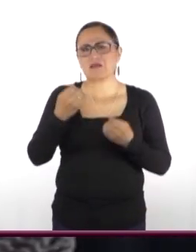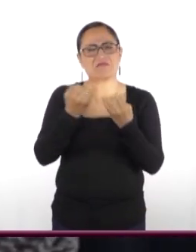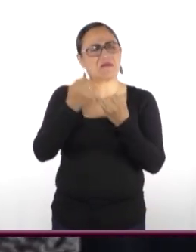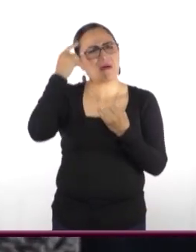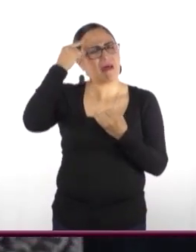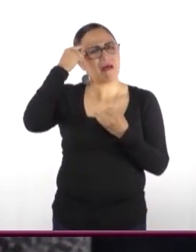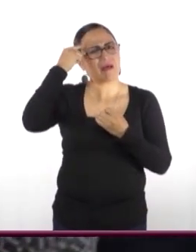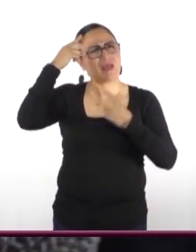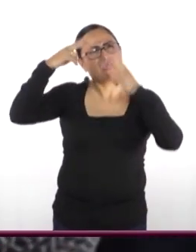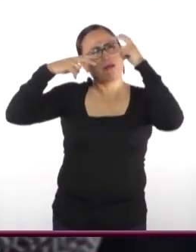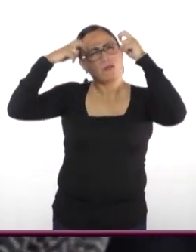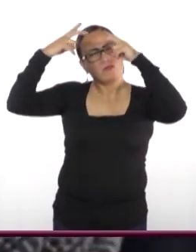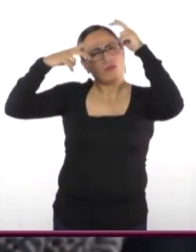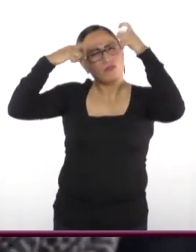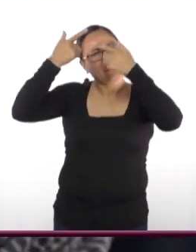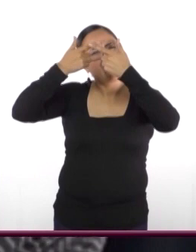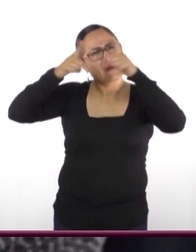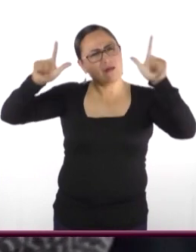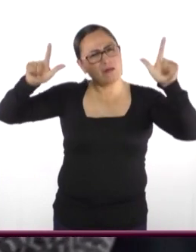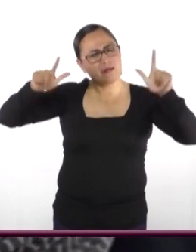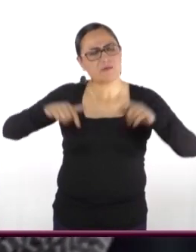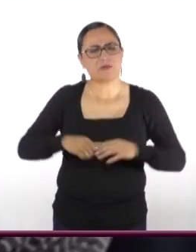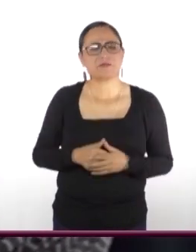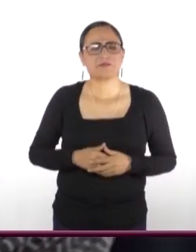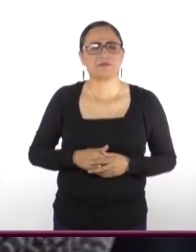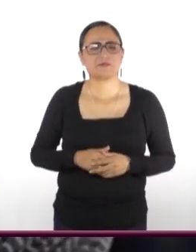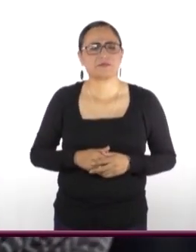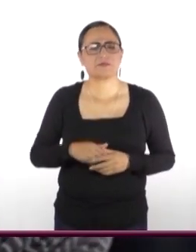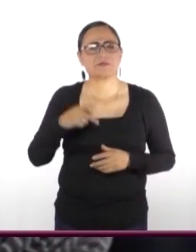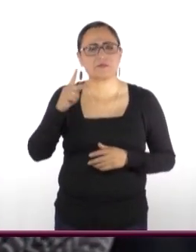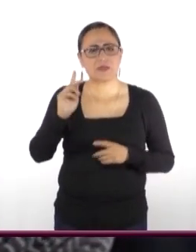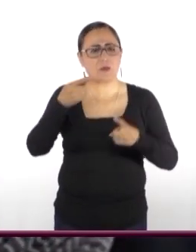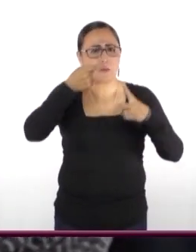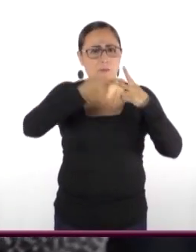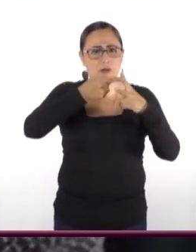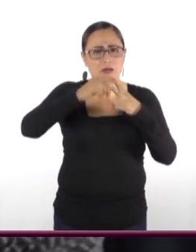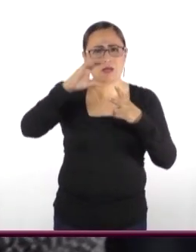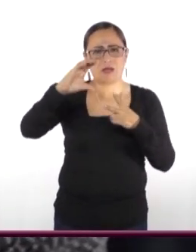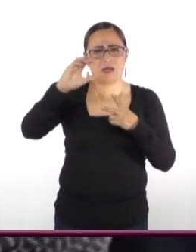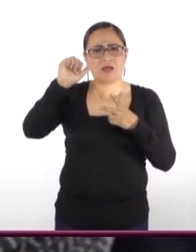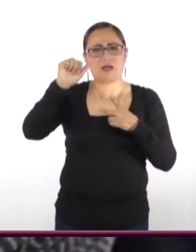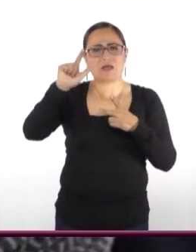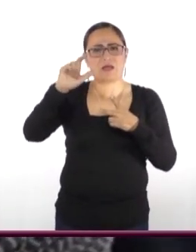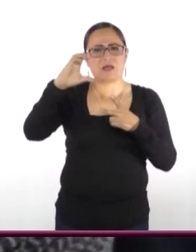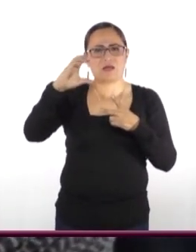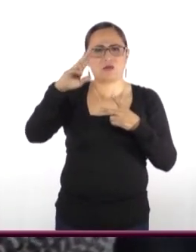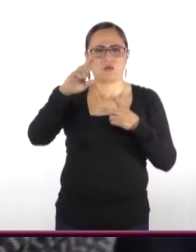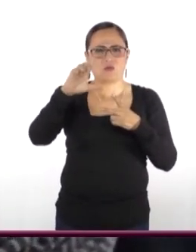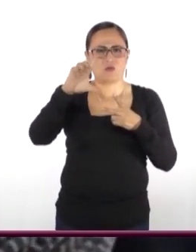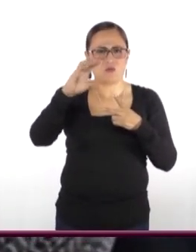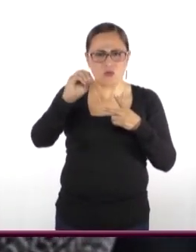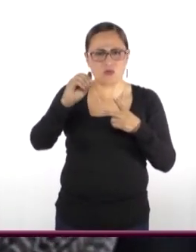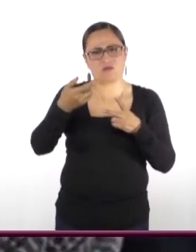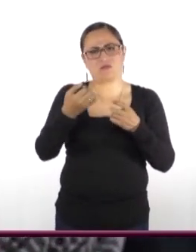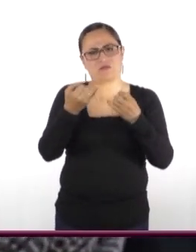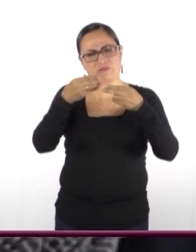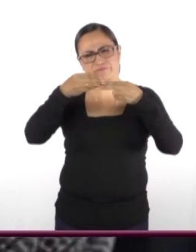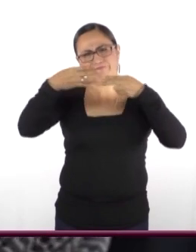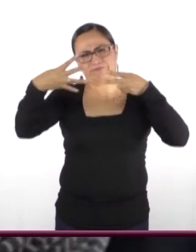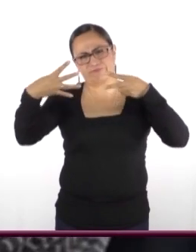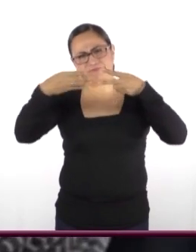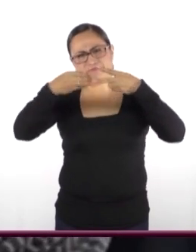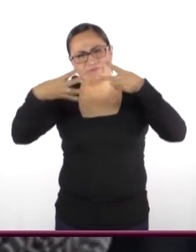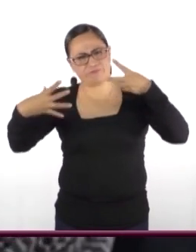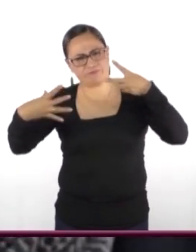digamos, lo que la imaginación vaya dictando, pero en ese sentido yo creo que el cálculo, el conocimiento,